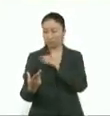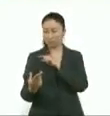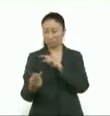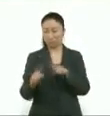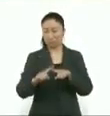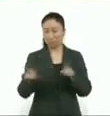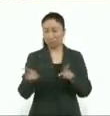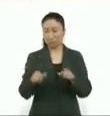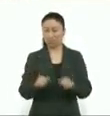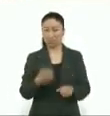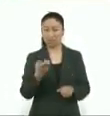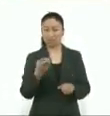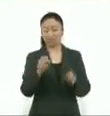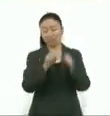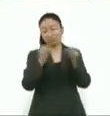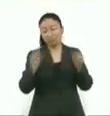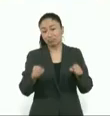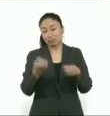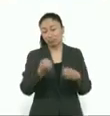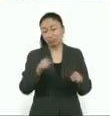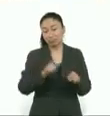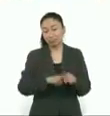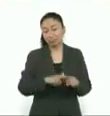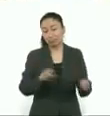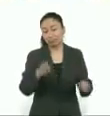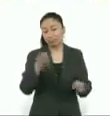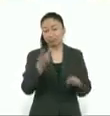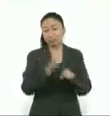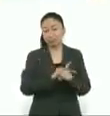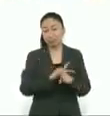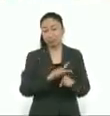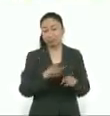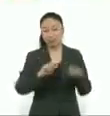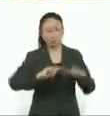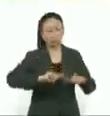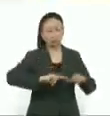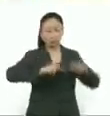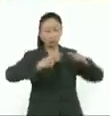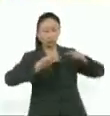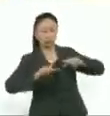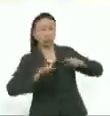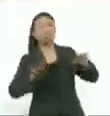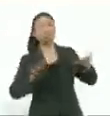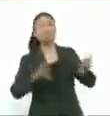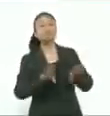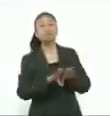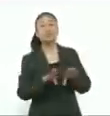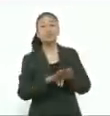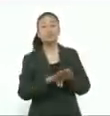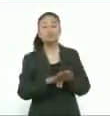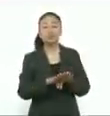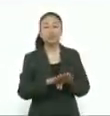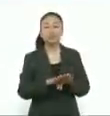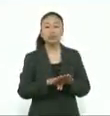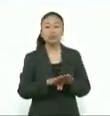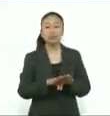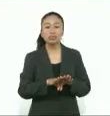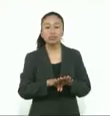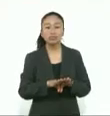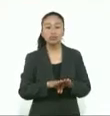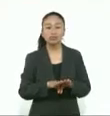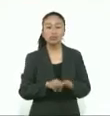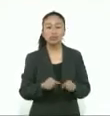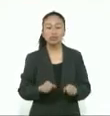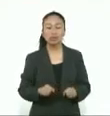político y de nuestra sociedad. Y para revertirla, tenemos que dar no solo buenas, sino excelentes cuentas